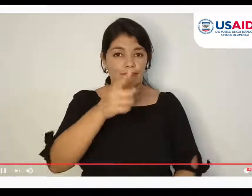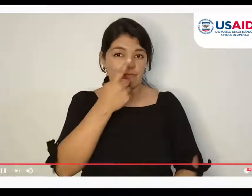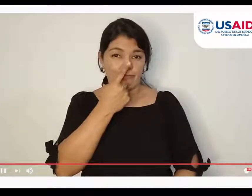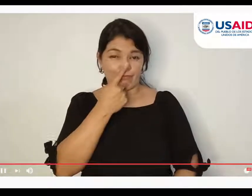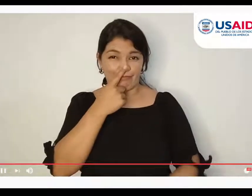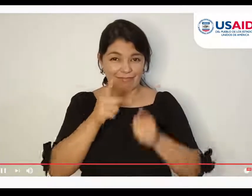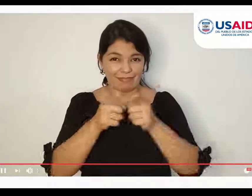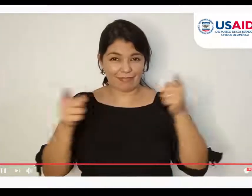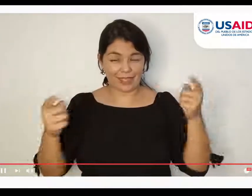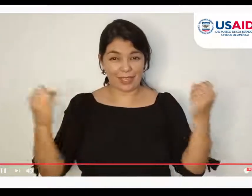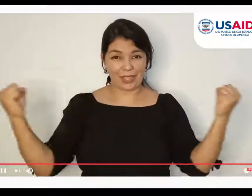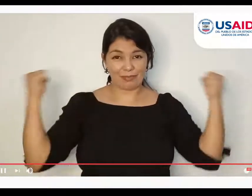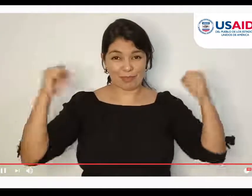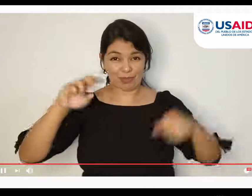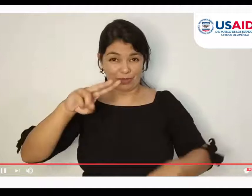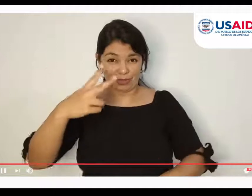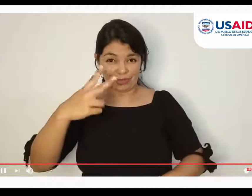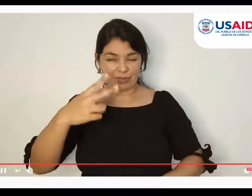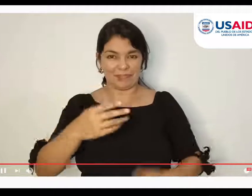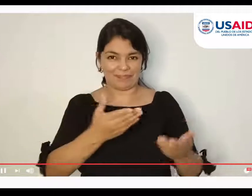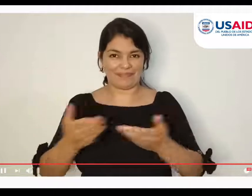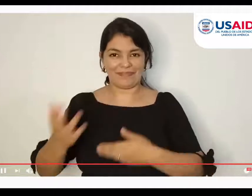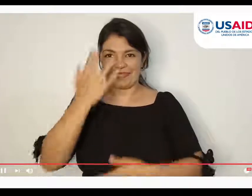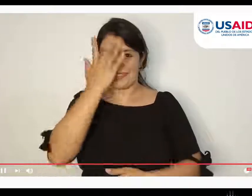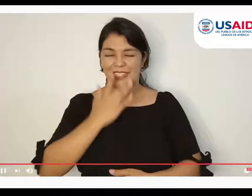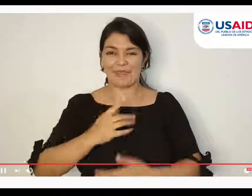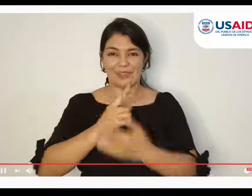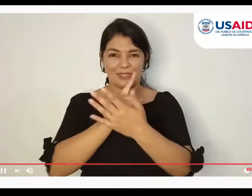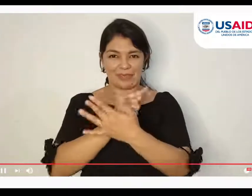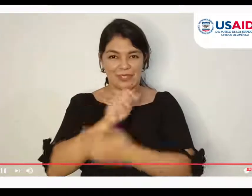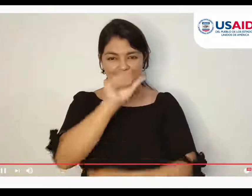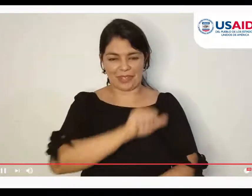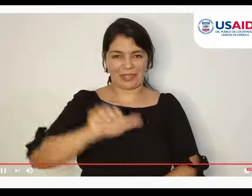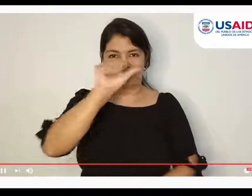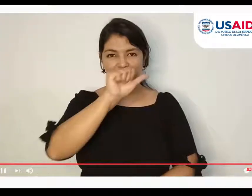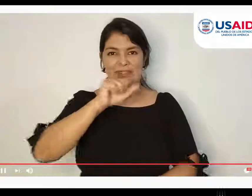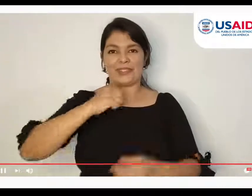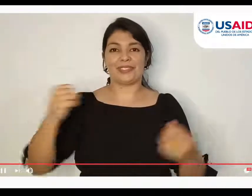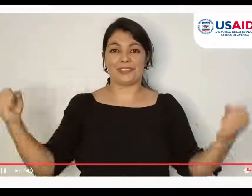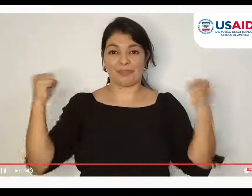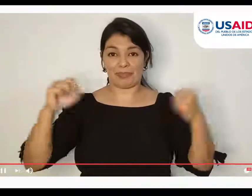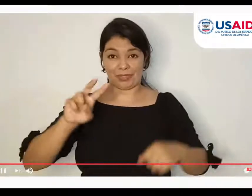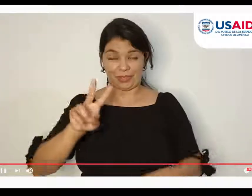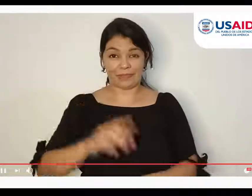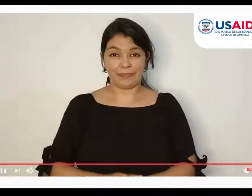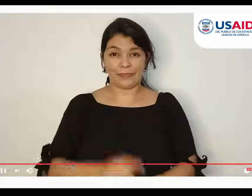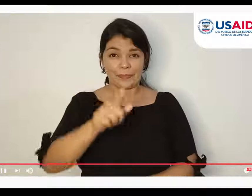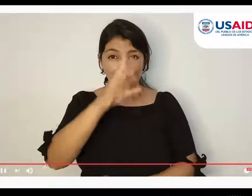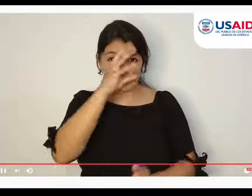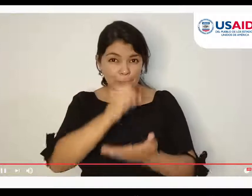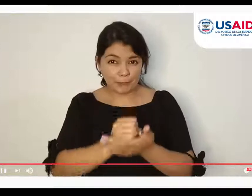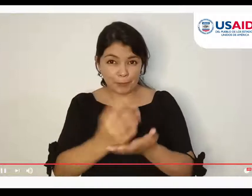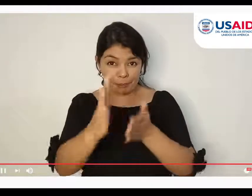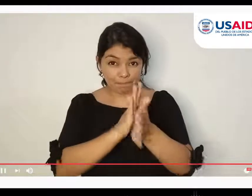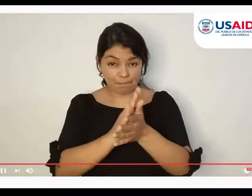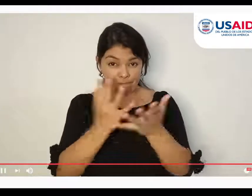Si les interesa conocer un poco más de Sport Power 2, nos pueden encontrar en redes sociales como @SportPower2, y si nos quieren contar qué